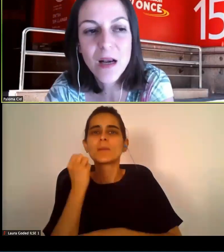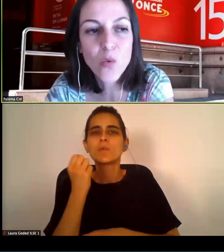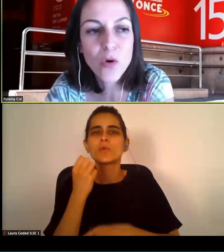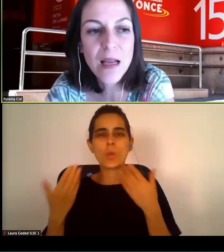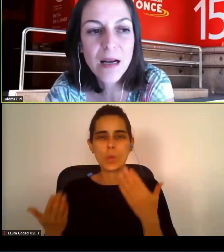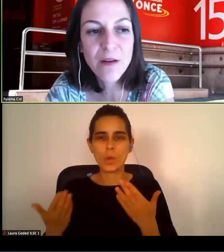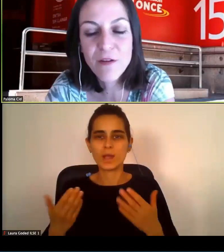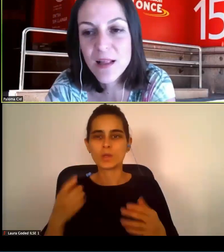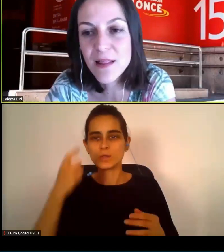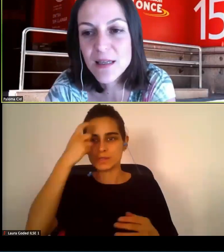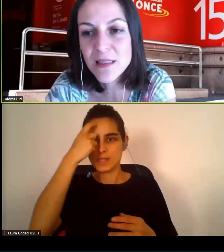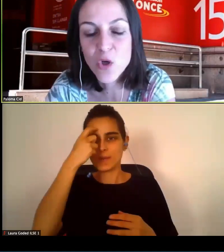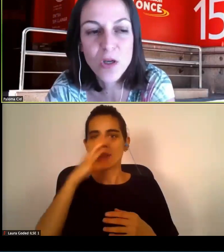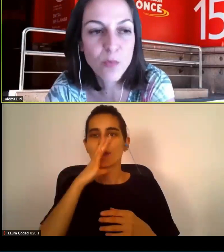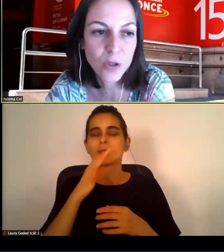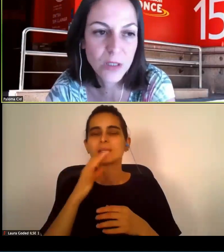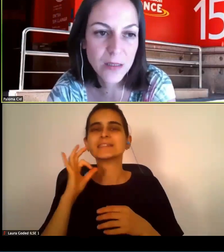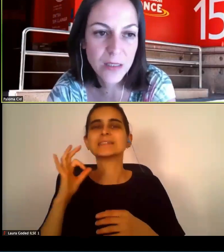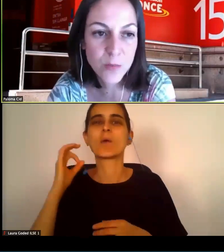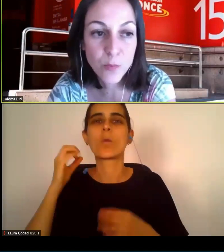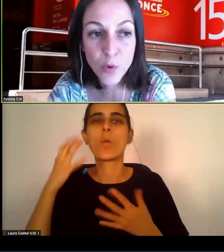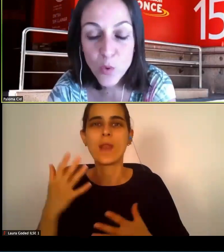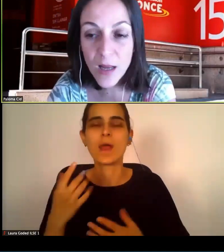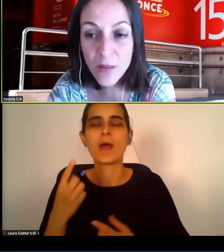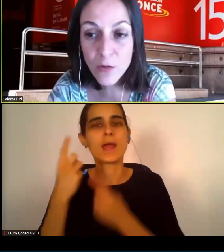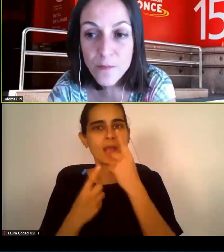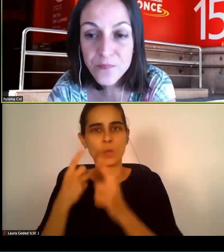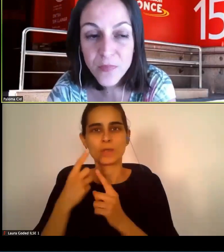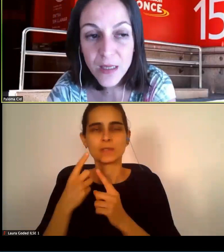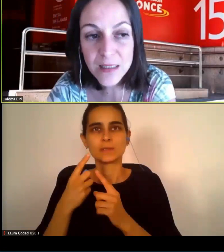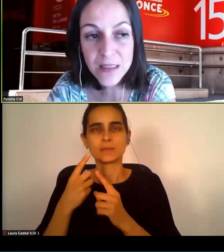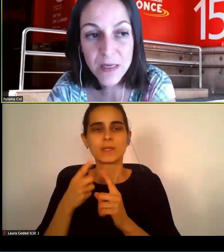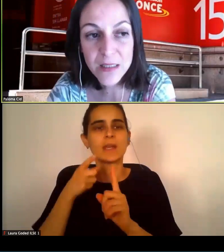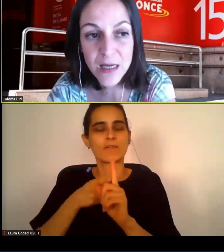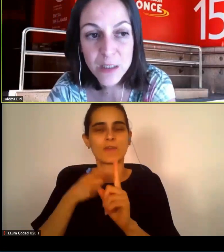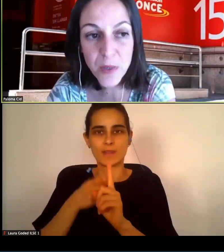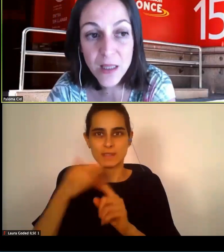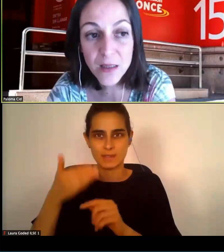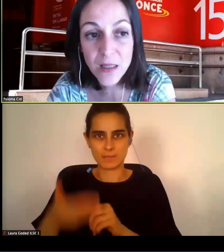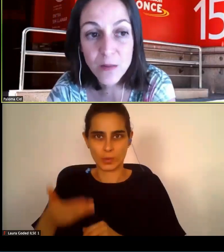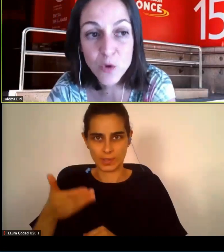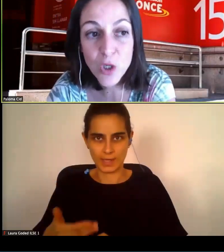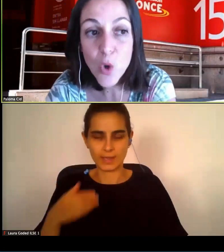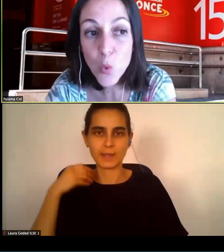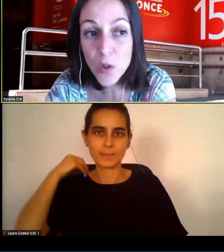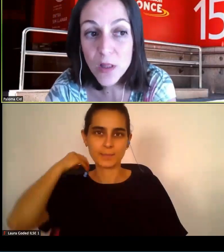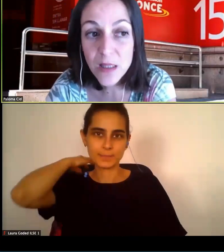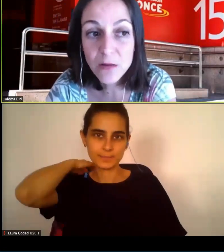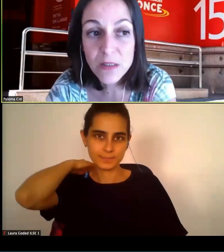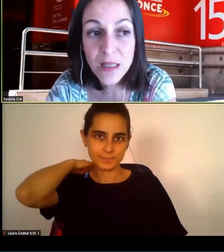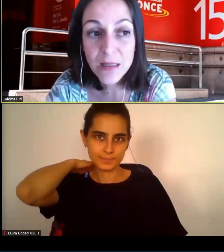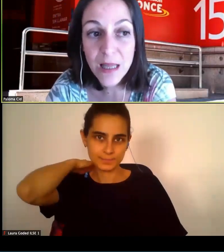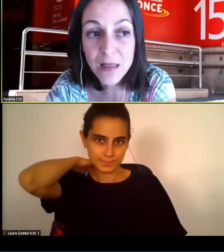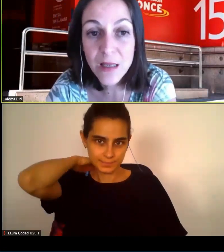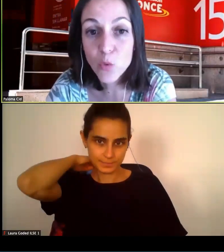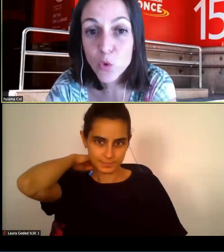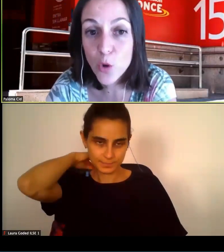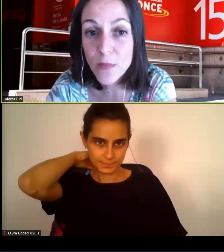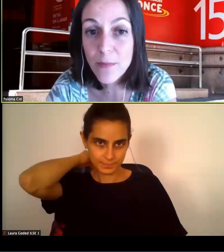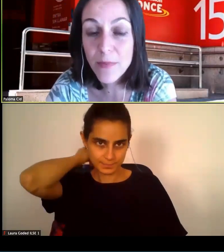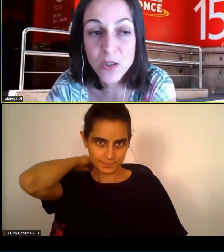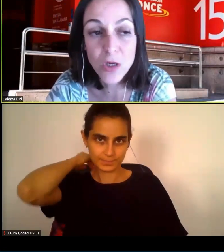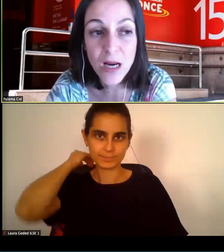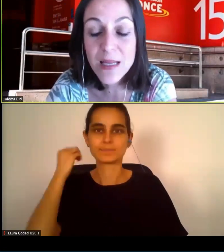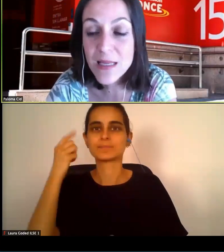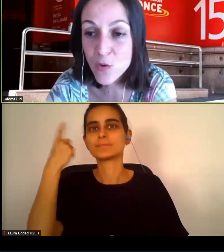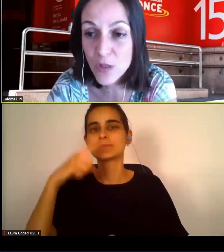hay algunas referencias que son importantes. Por un lado, que sepáis que en España tenemos un centro estatal de